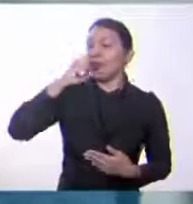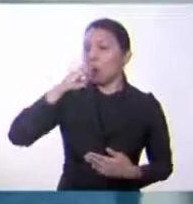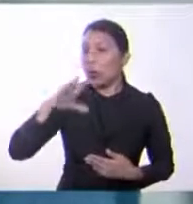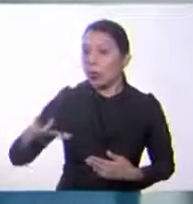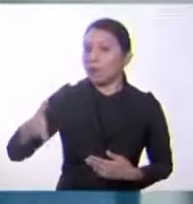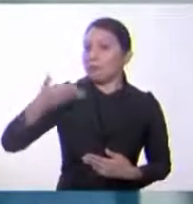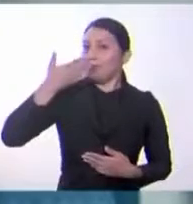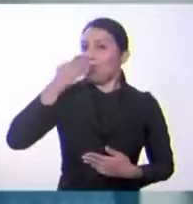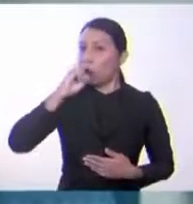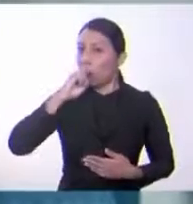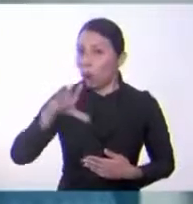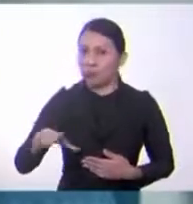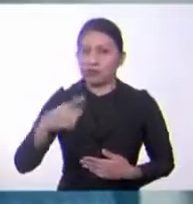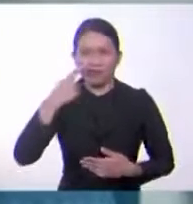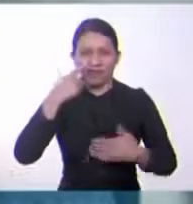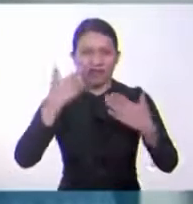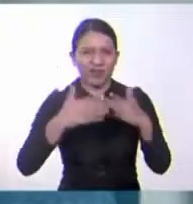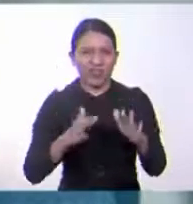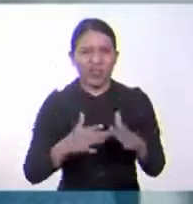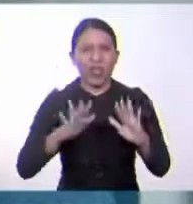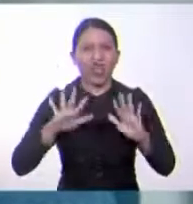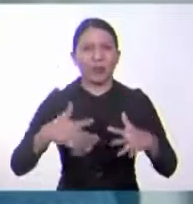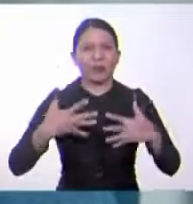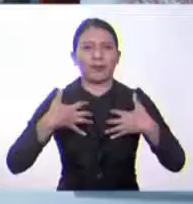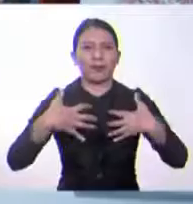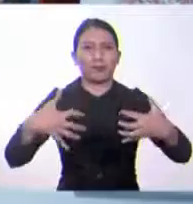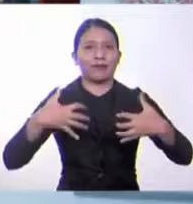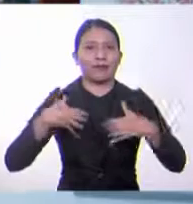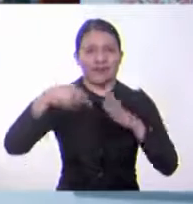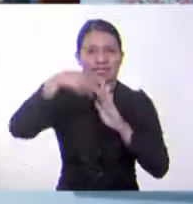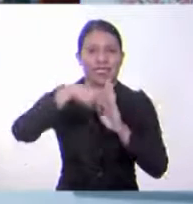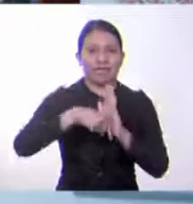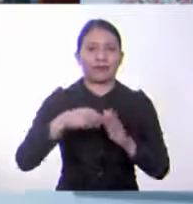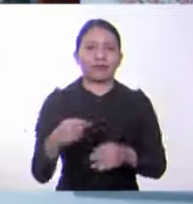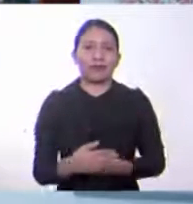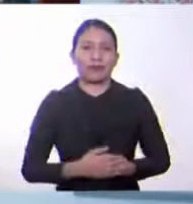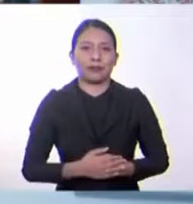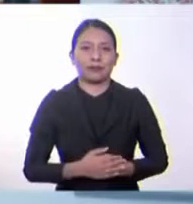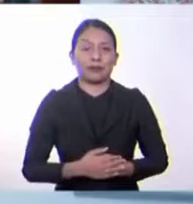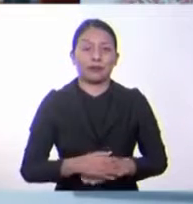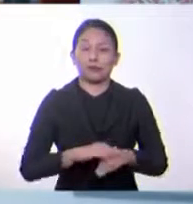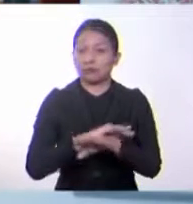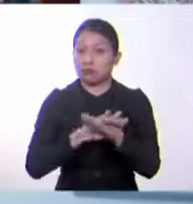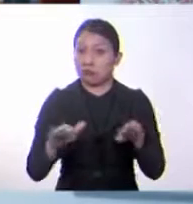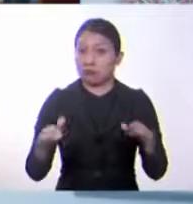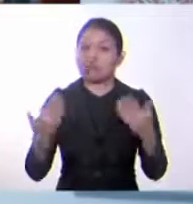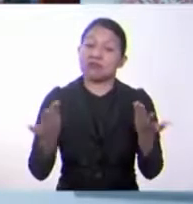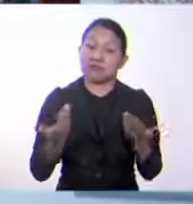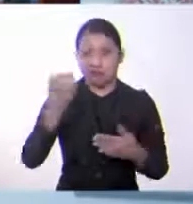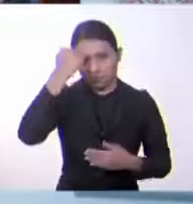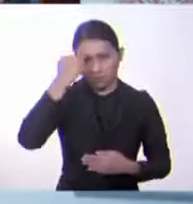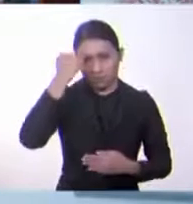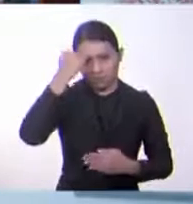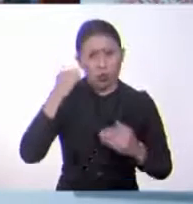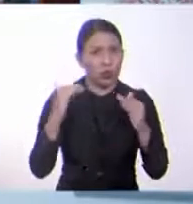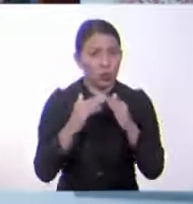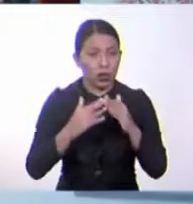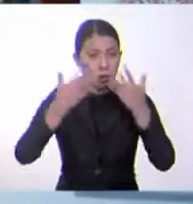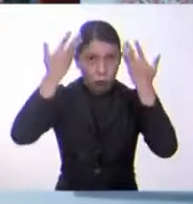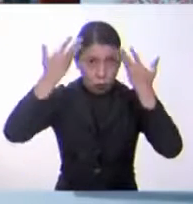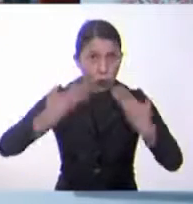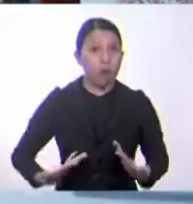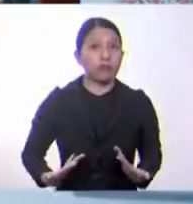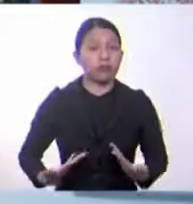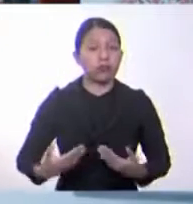ver las diferentes partes del sistema respiratorio. Al final también aprendimos que el cuerpo, a través